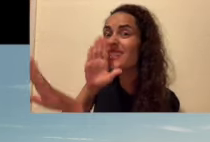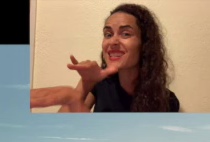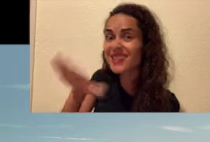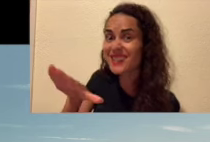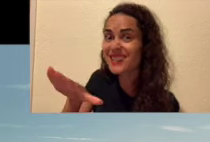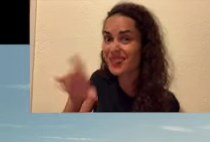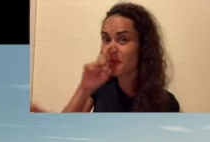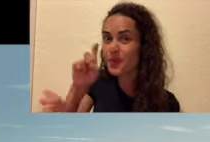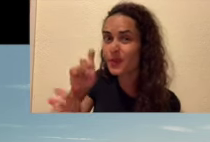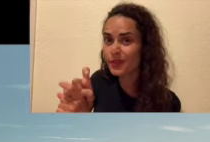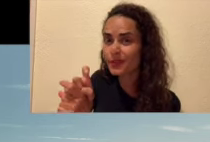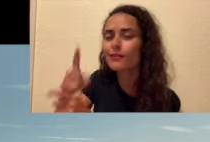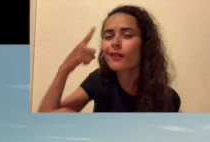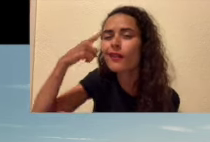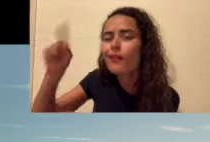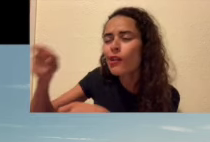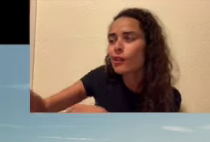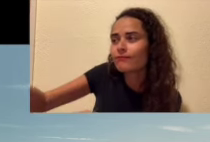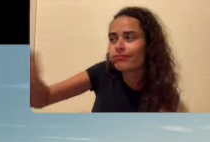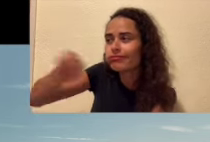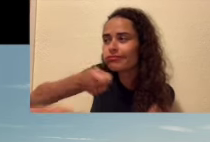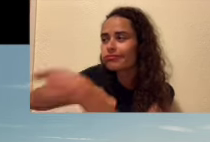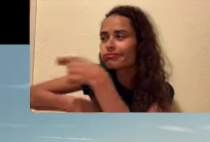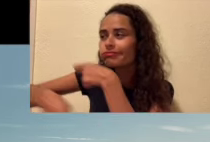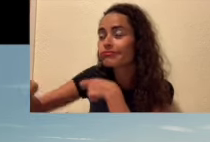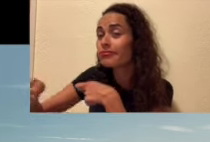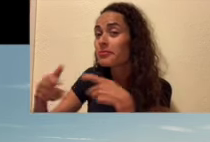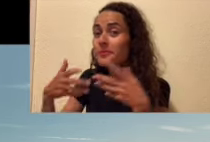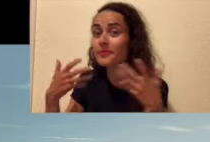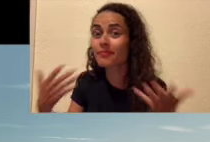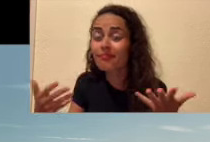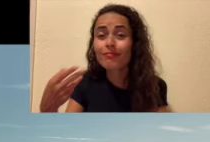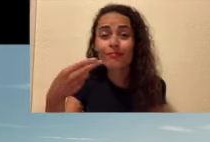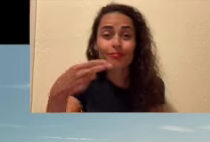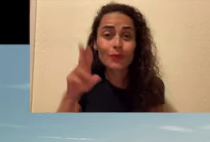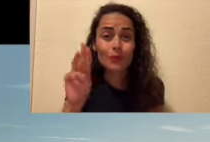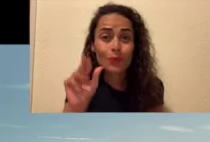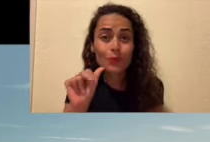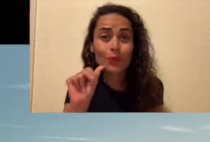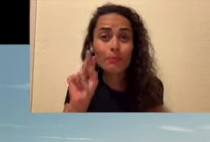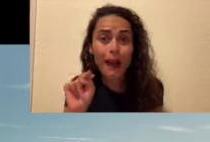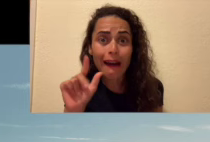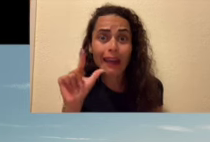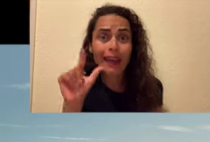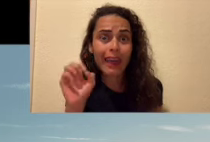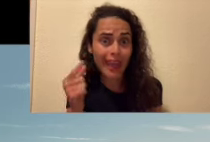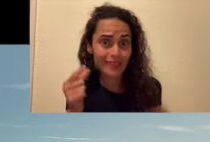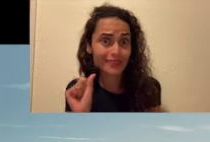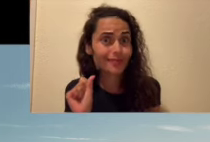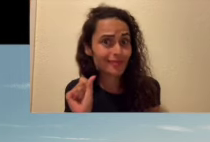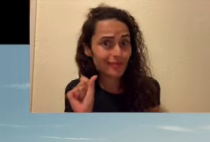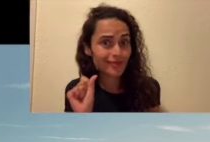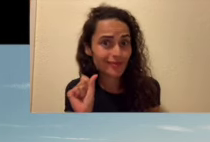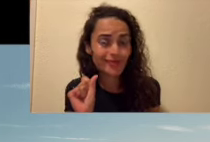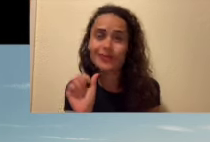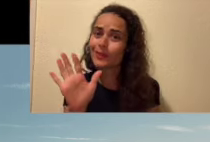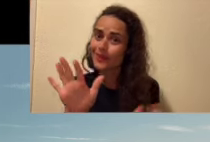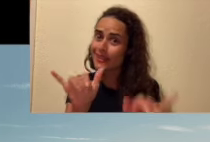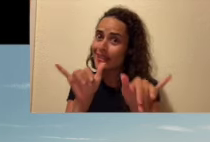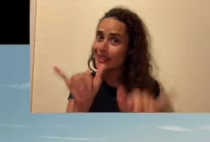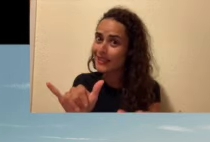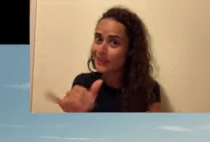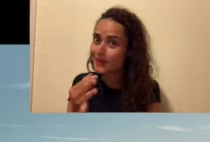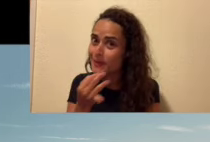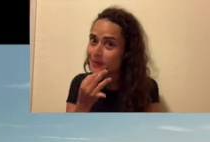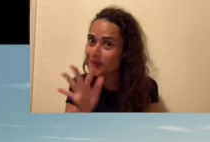En el siguiente episodio, veremos cómo los bailarines de ballet interpretan la escena donde la sirenita le da su voz a